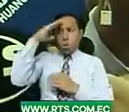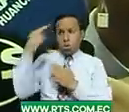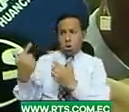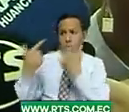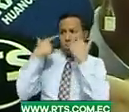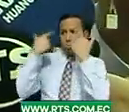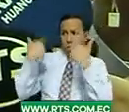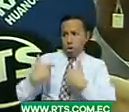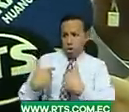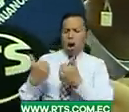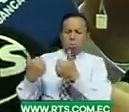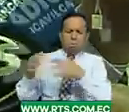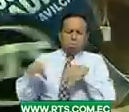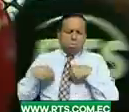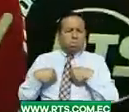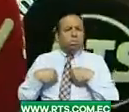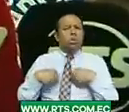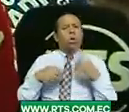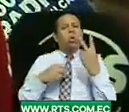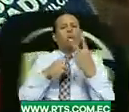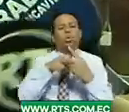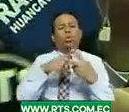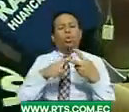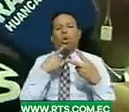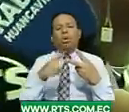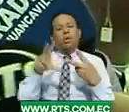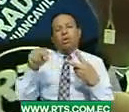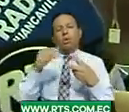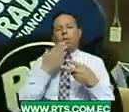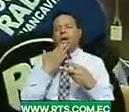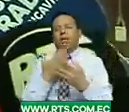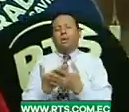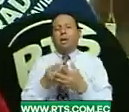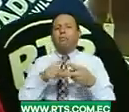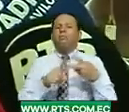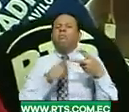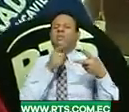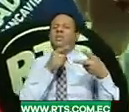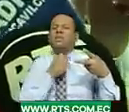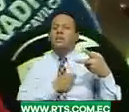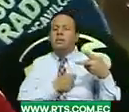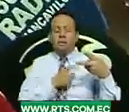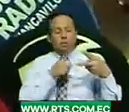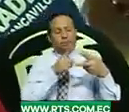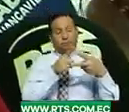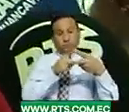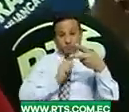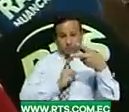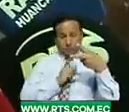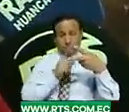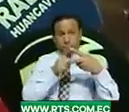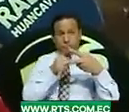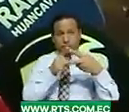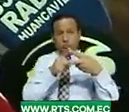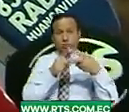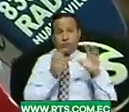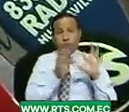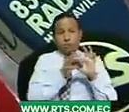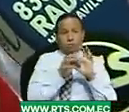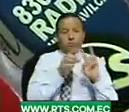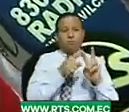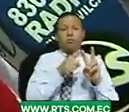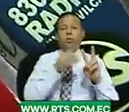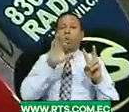de, hasta ahora tenemos el del binomio de Otto y el del señor Noboa. Para el Tribunal Contencioso,